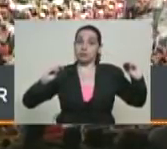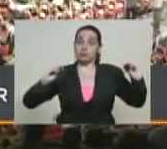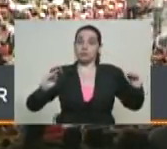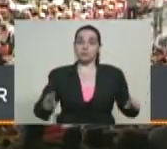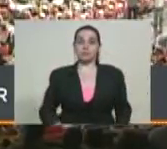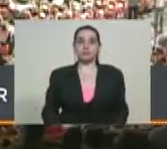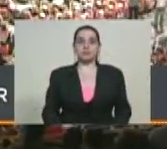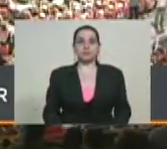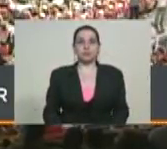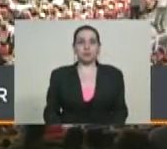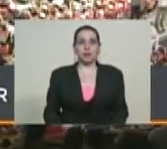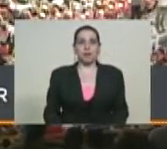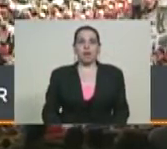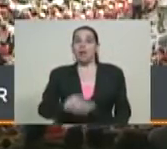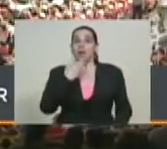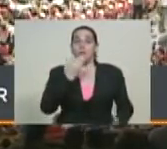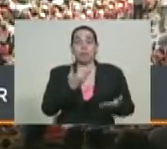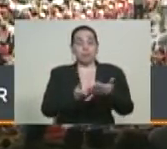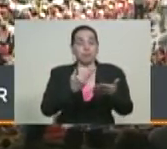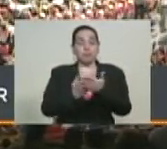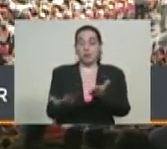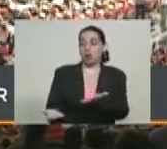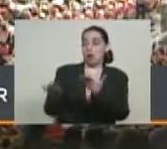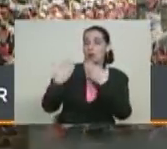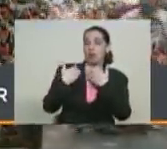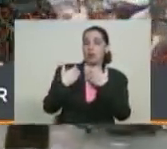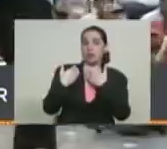y pido el apoyo de ustedes para ese diálogo.